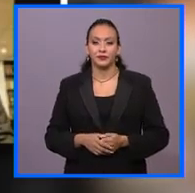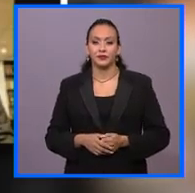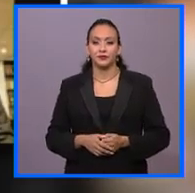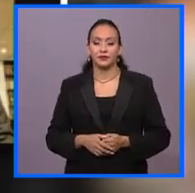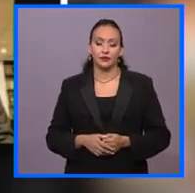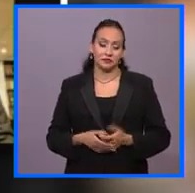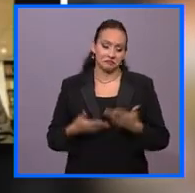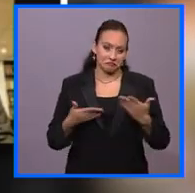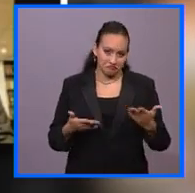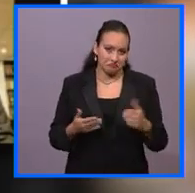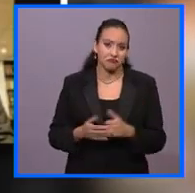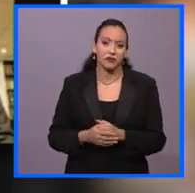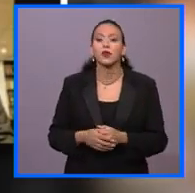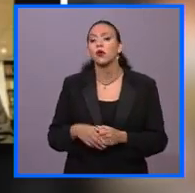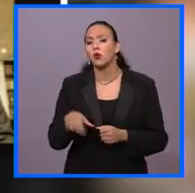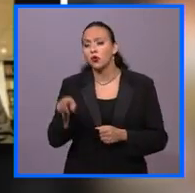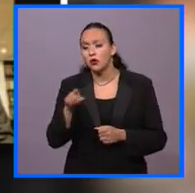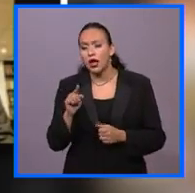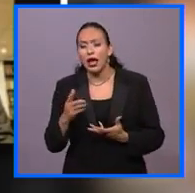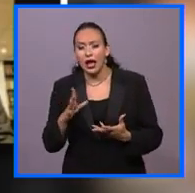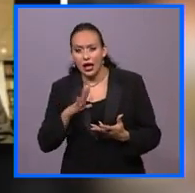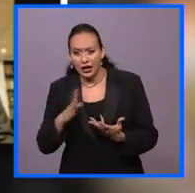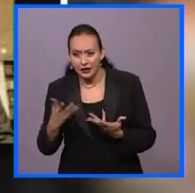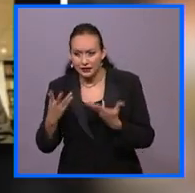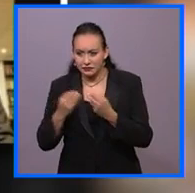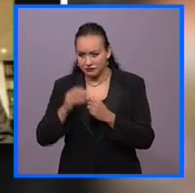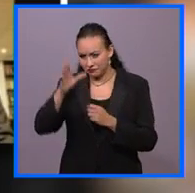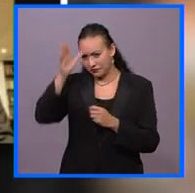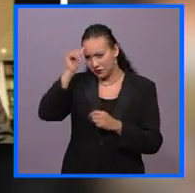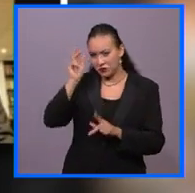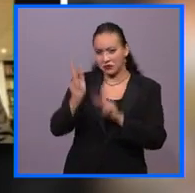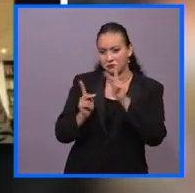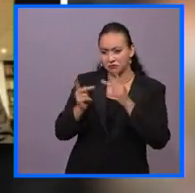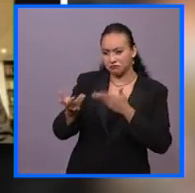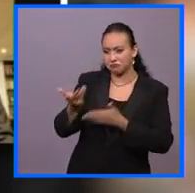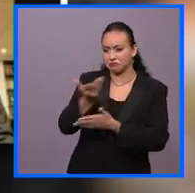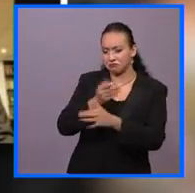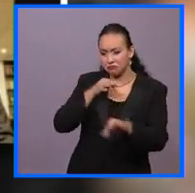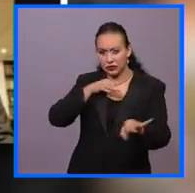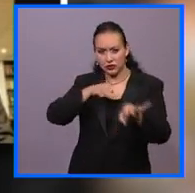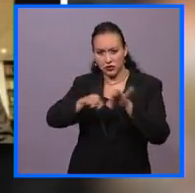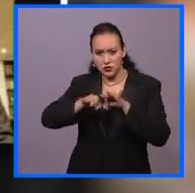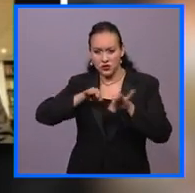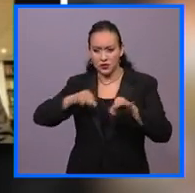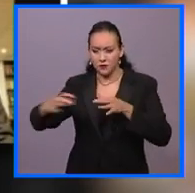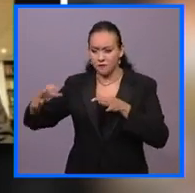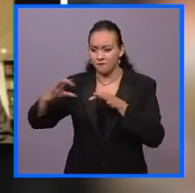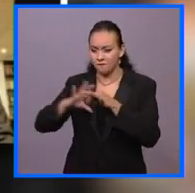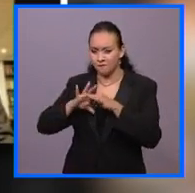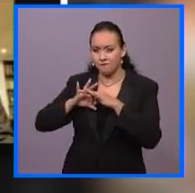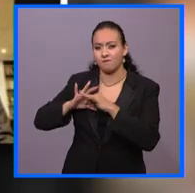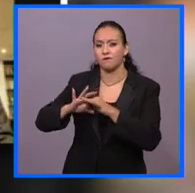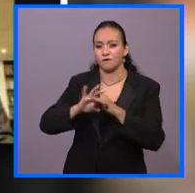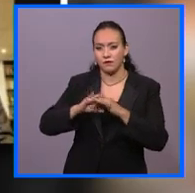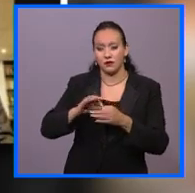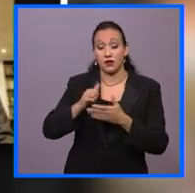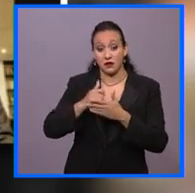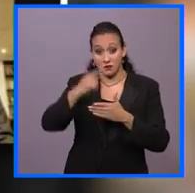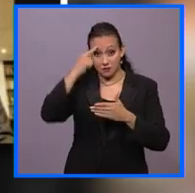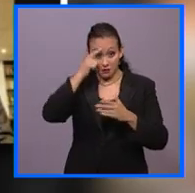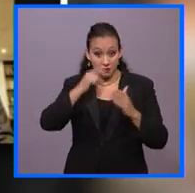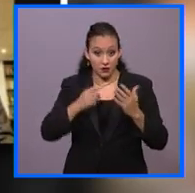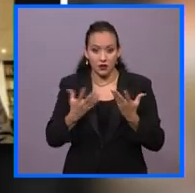hay condiciones para la coordinación intergubernamental, amplias capacidades institucionales y un